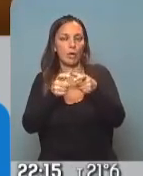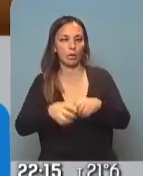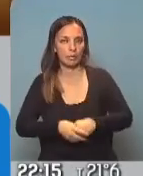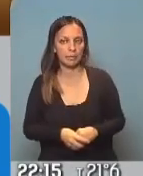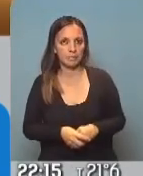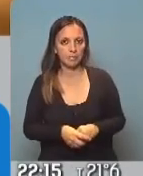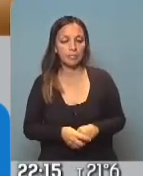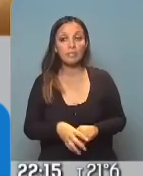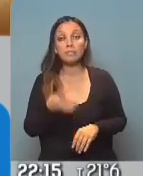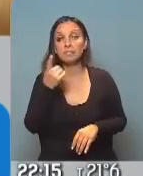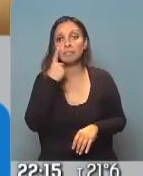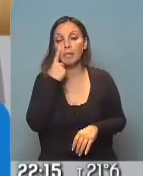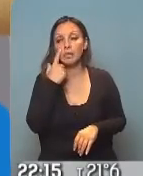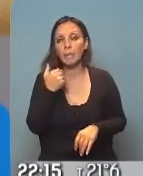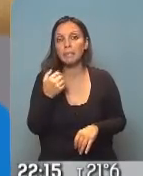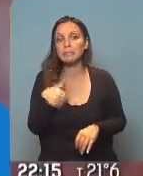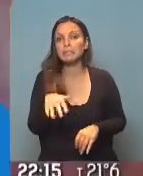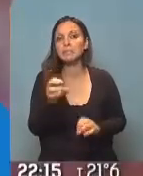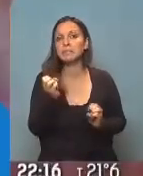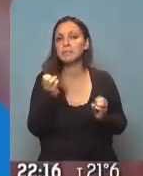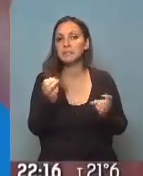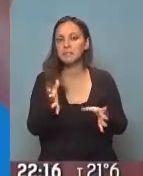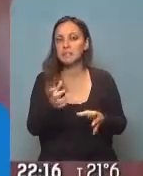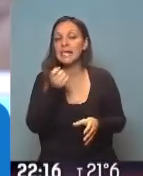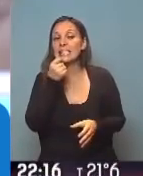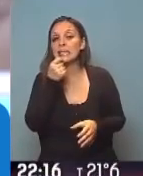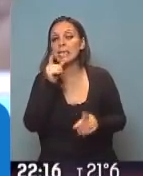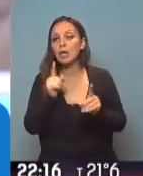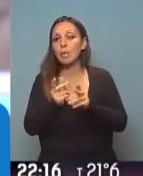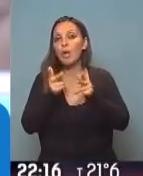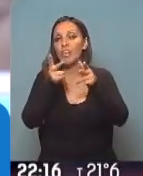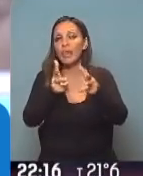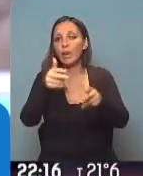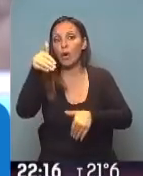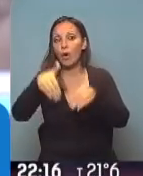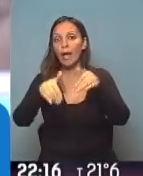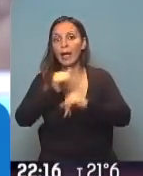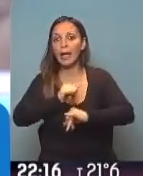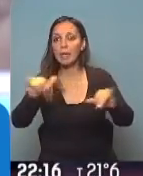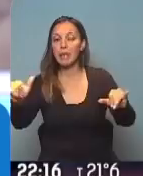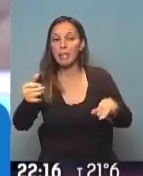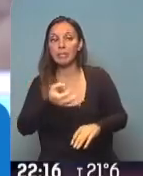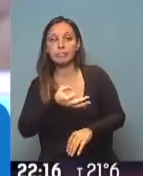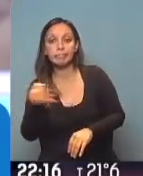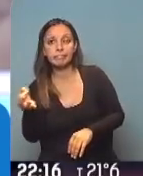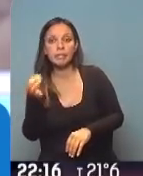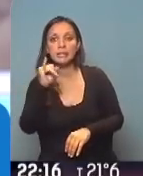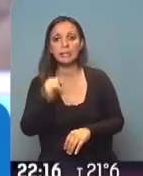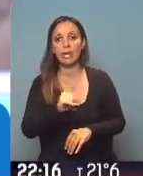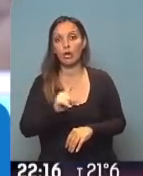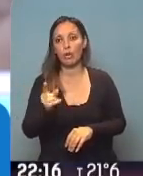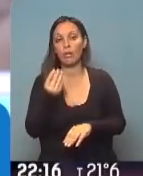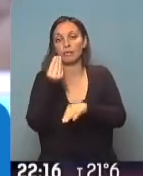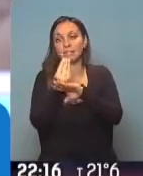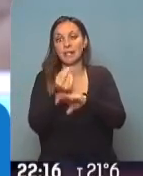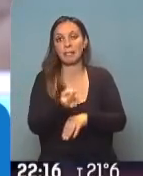Y veremos cómo lo que se dijo en campaña se concreta o no a partir del 1 de enero de 2019, que se